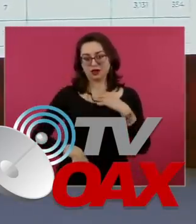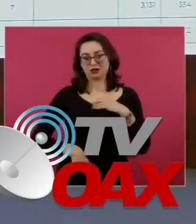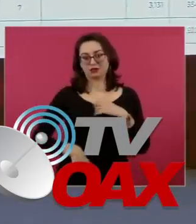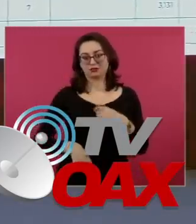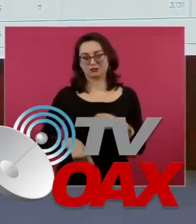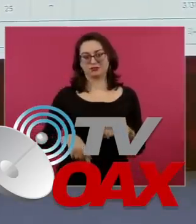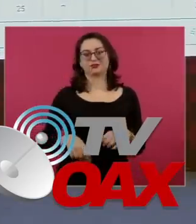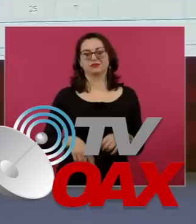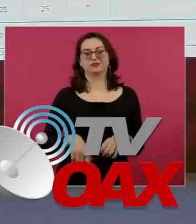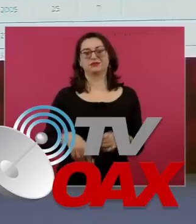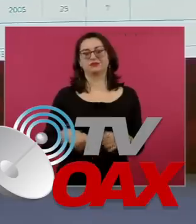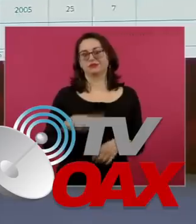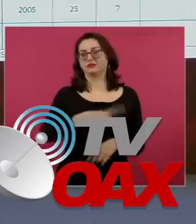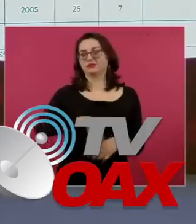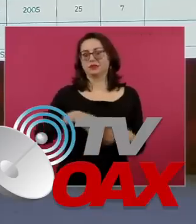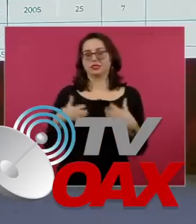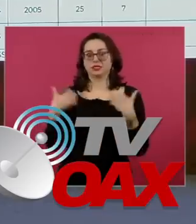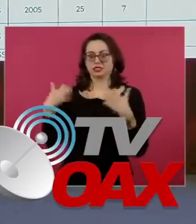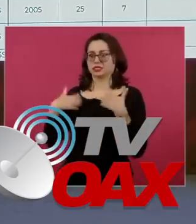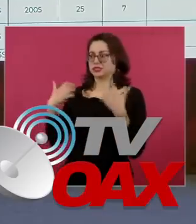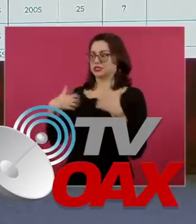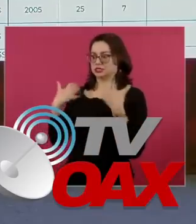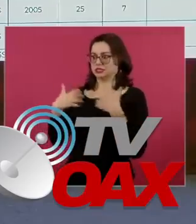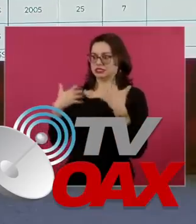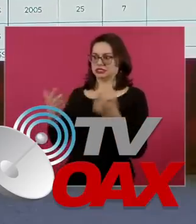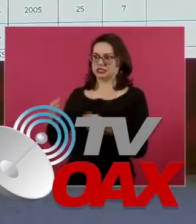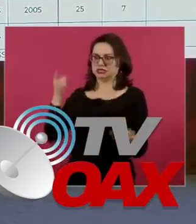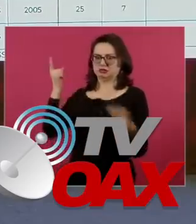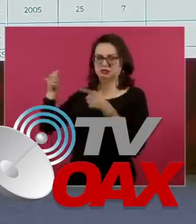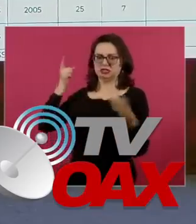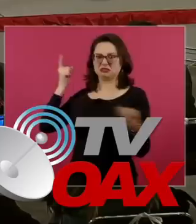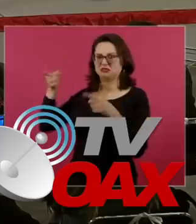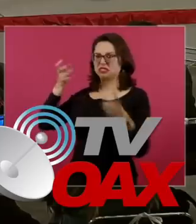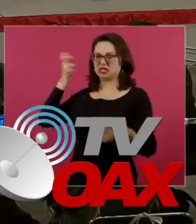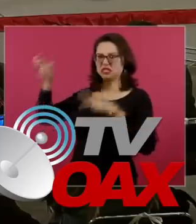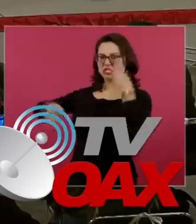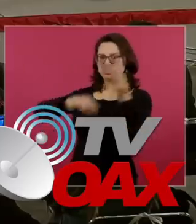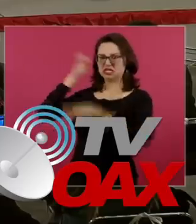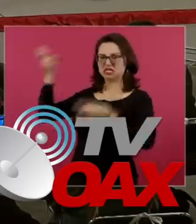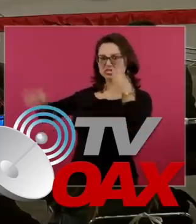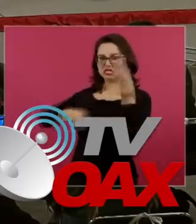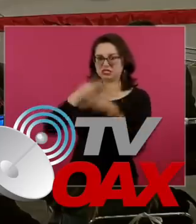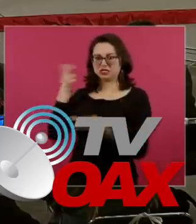me insultan, pero ¿cómo voy a permitir eso?